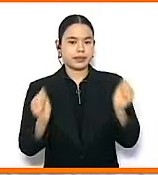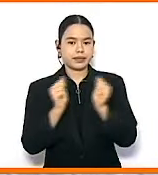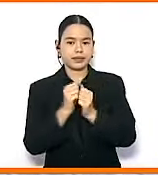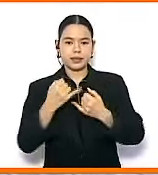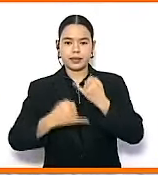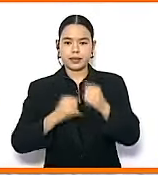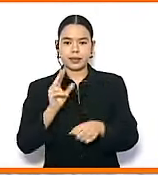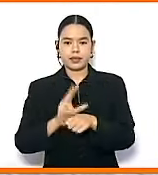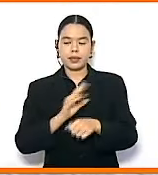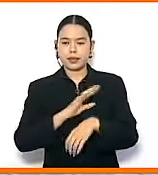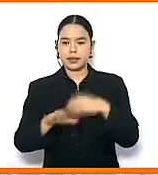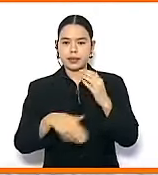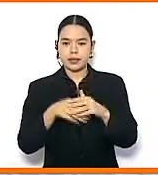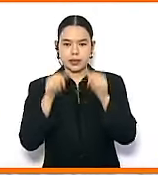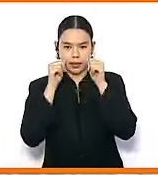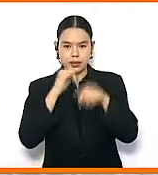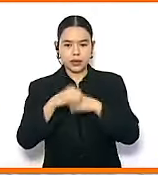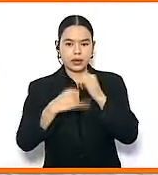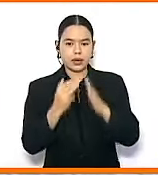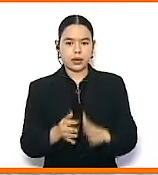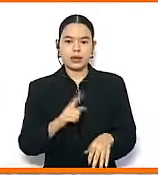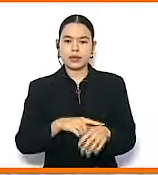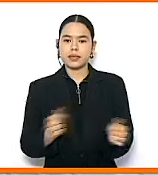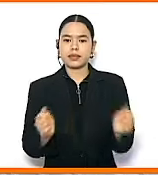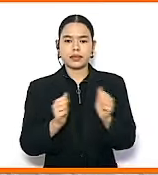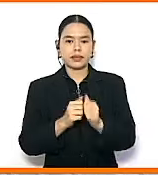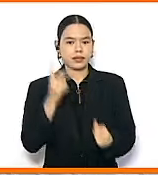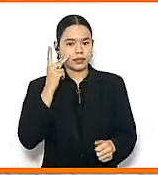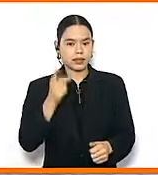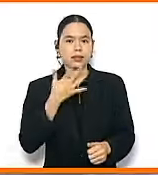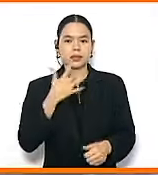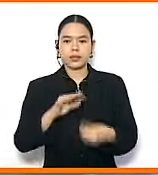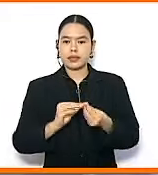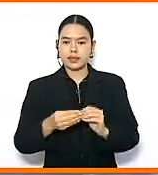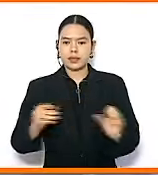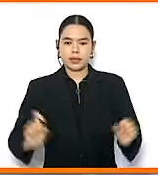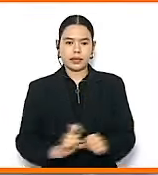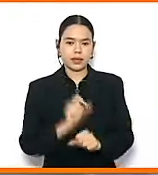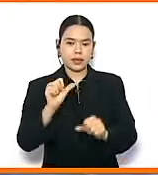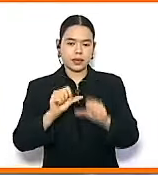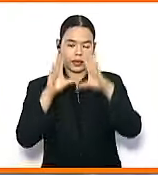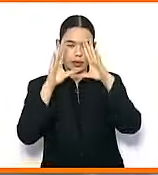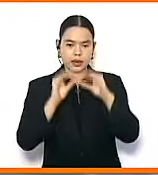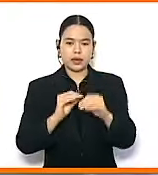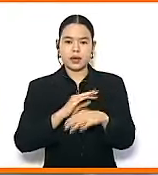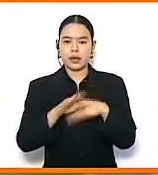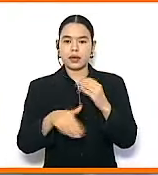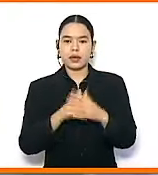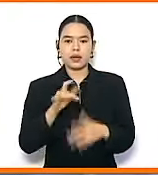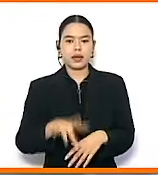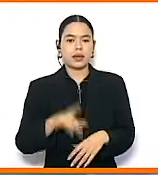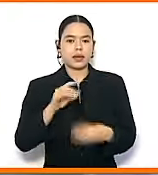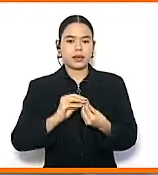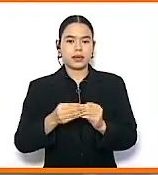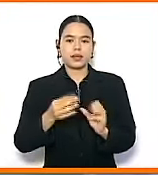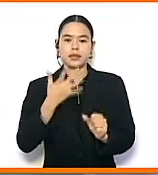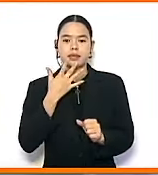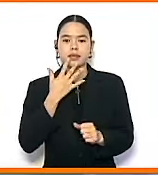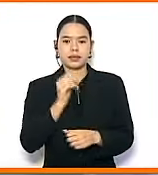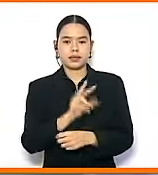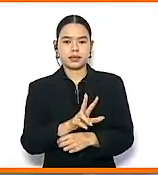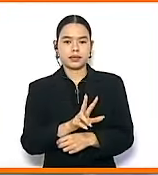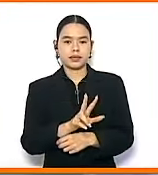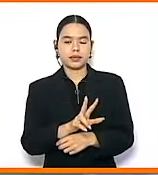3. Atento, jugador, porque es momento de que conozcas ese afortunado número en esta noche. Y tu primer dígito seleccionado es el 3. Tu